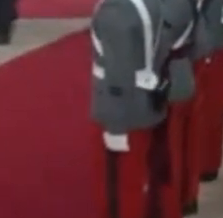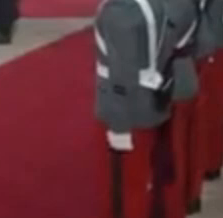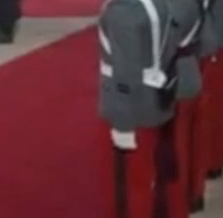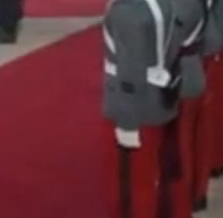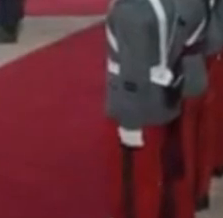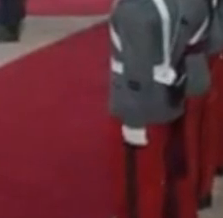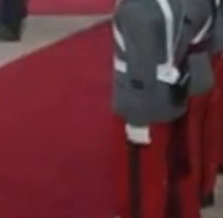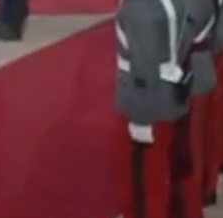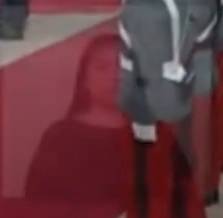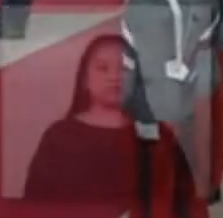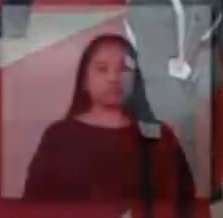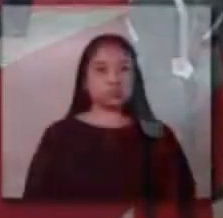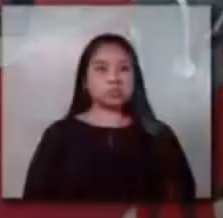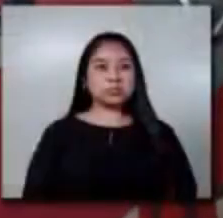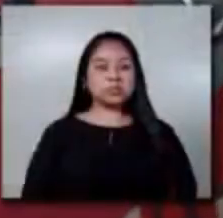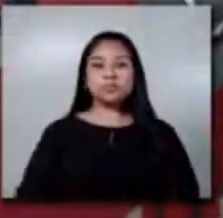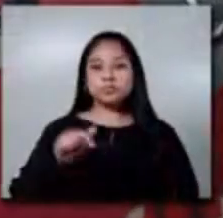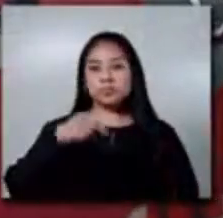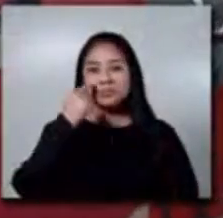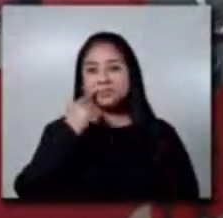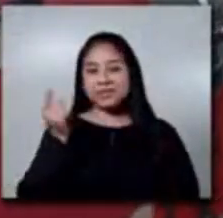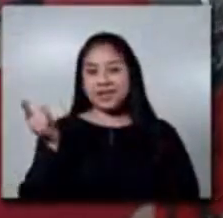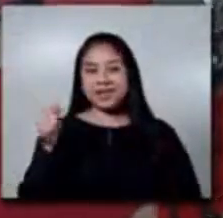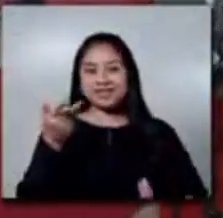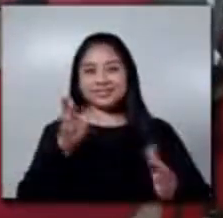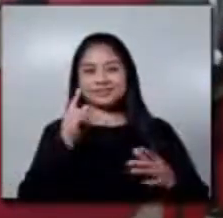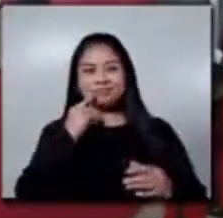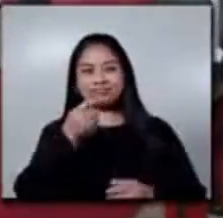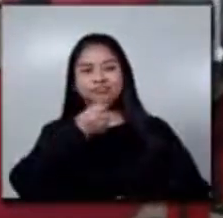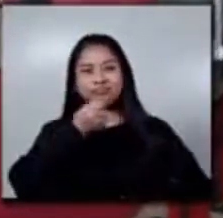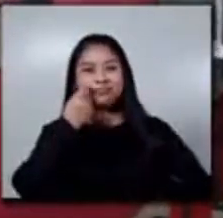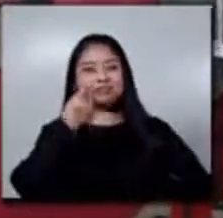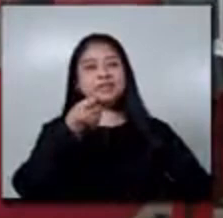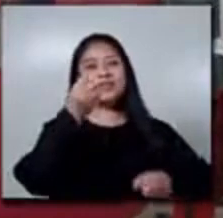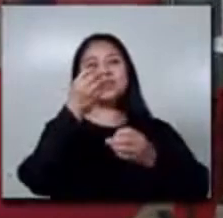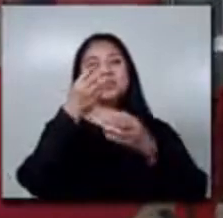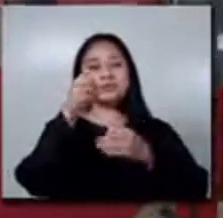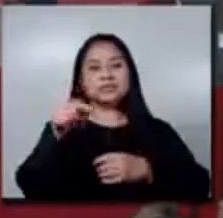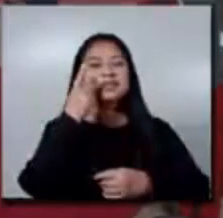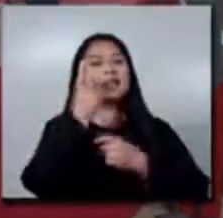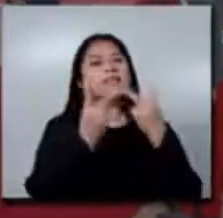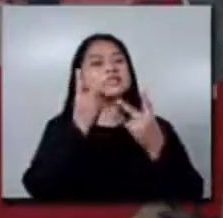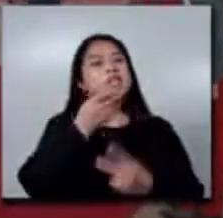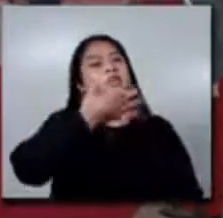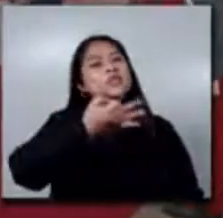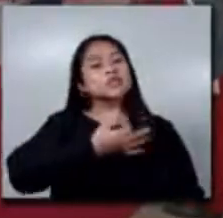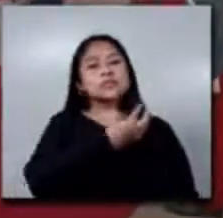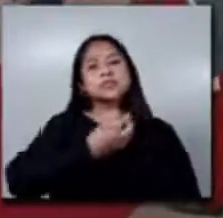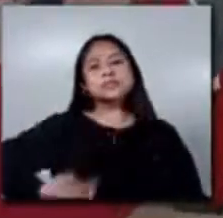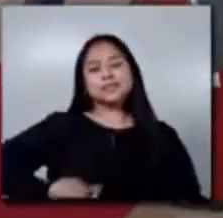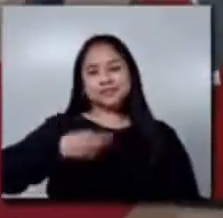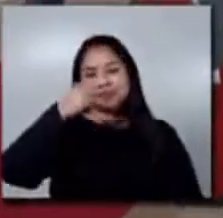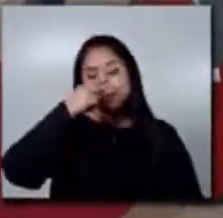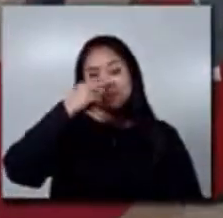Pues es un gusto volverles a saludar y en este momento pues seguimos con la transmisión en vivo de la visita oficial del presidente de